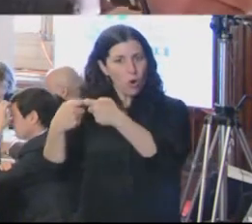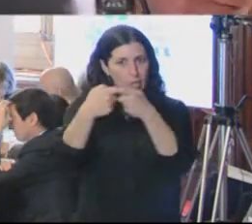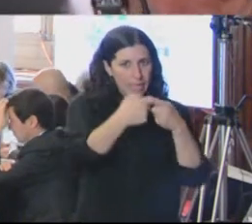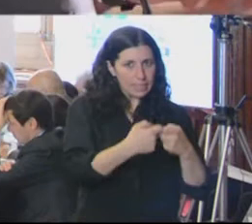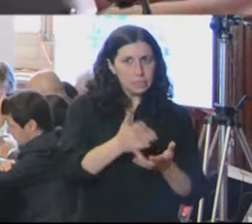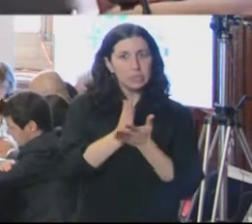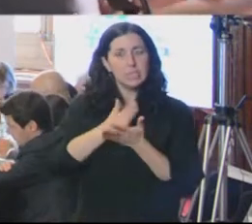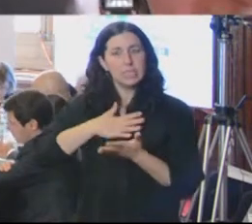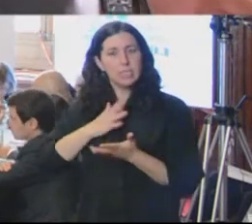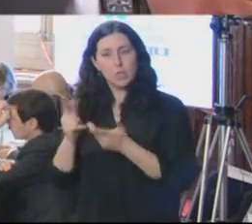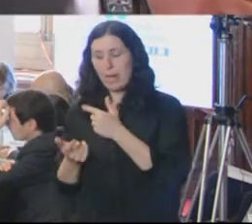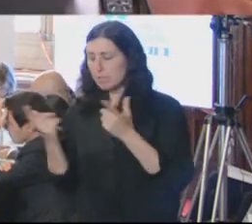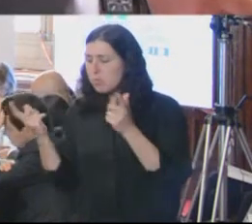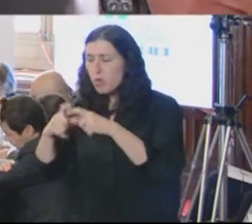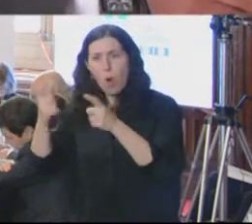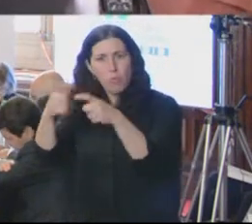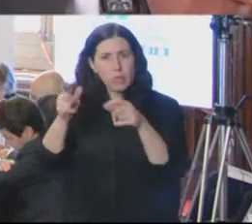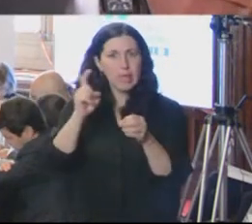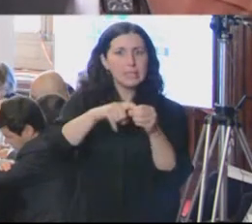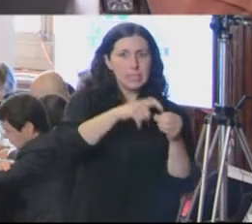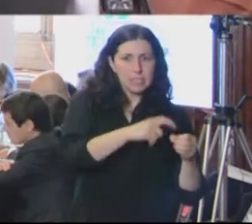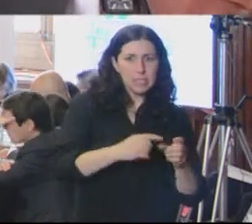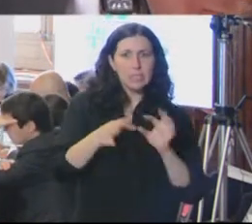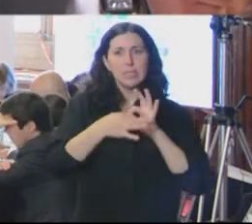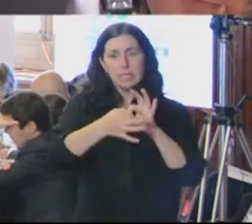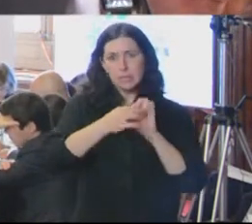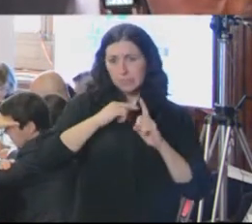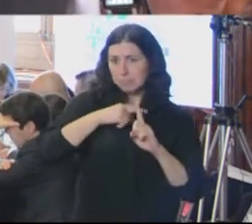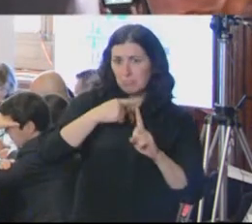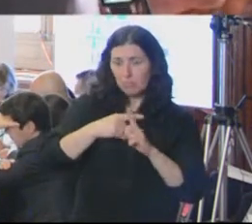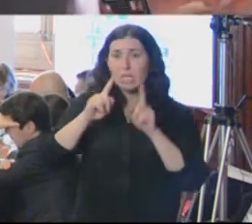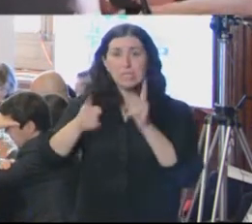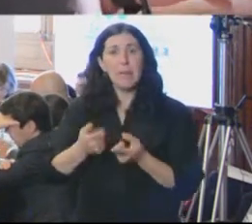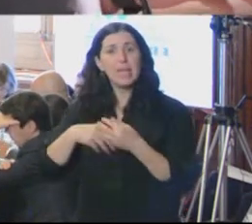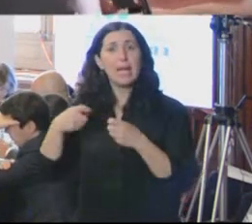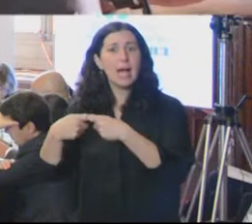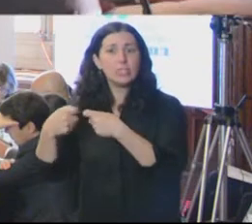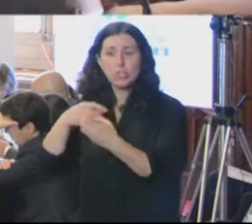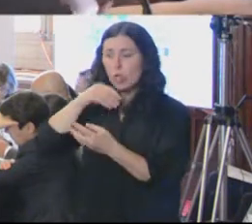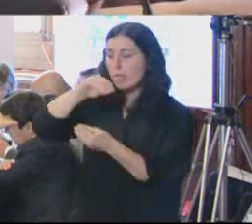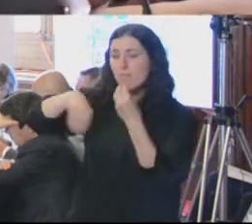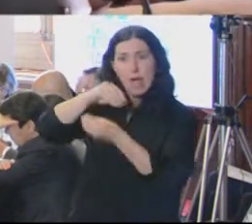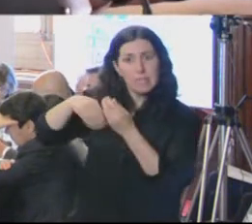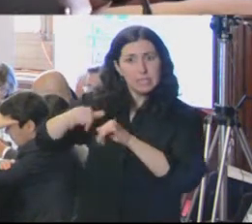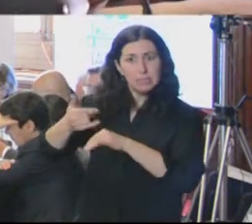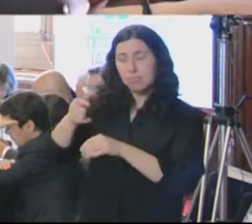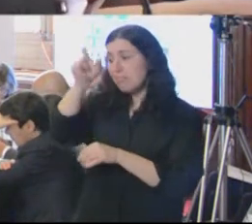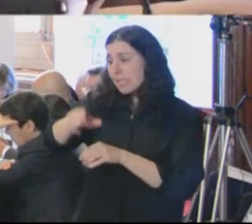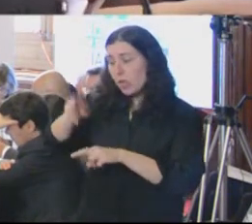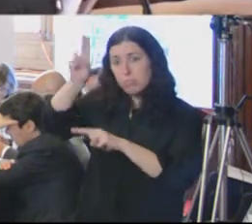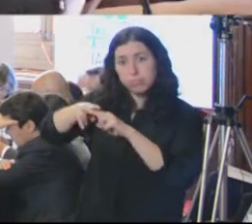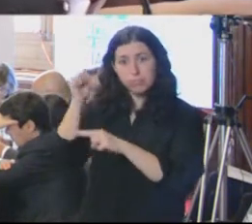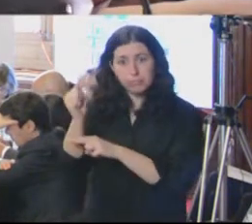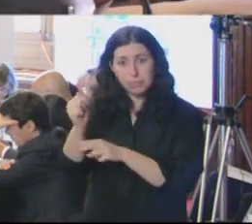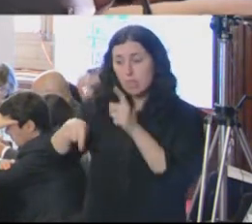comunales, eclesiásticos, sindicatos, asociaciones y grupos de familiares de víctimas, entre otros, muchos de los cuales a su vez